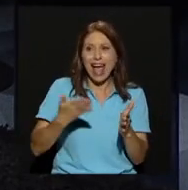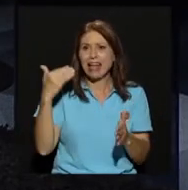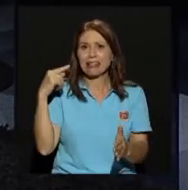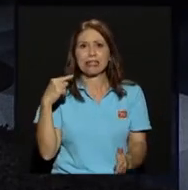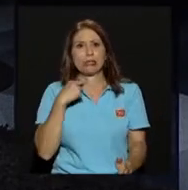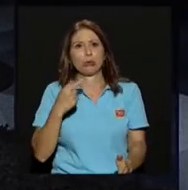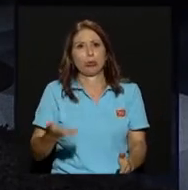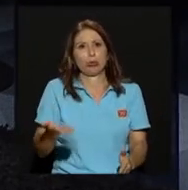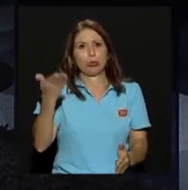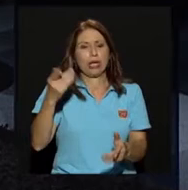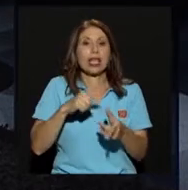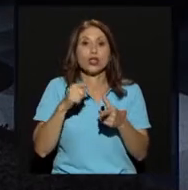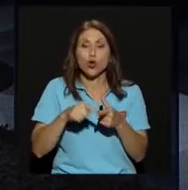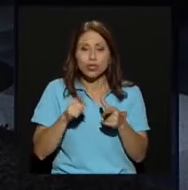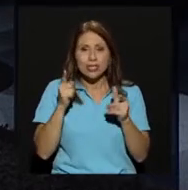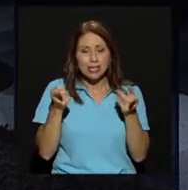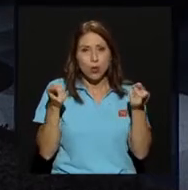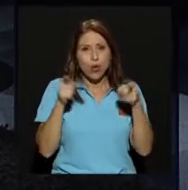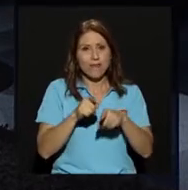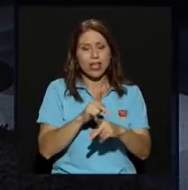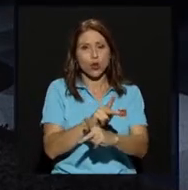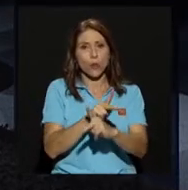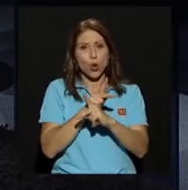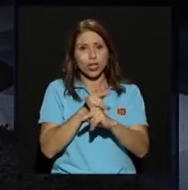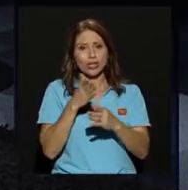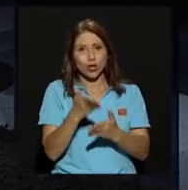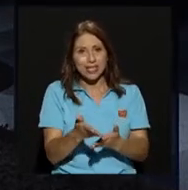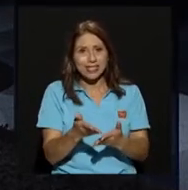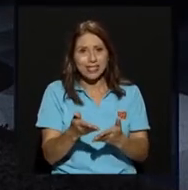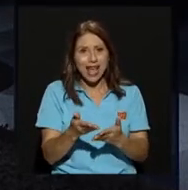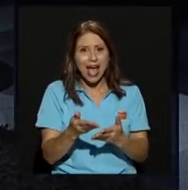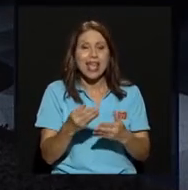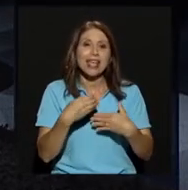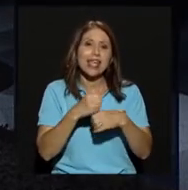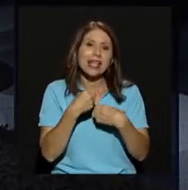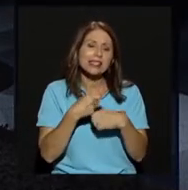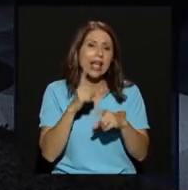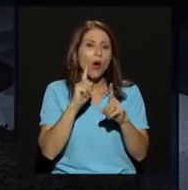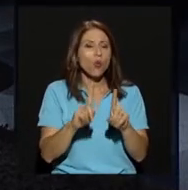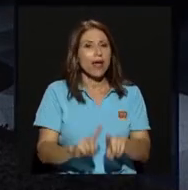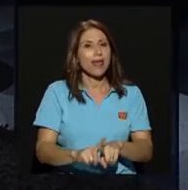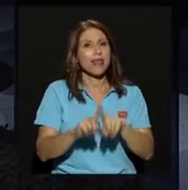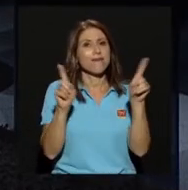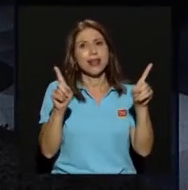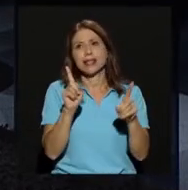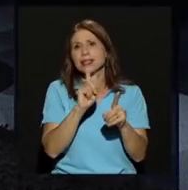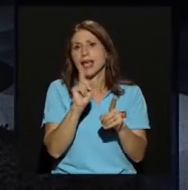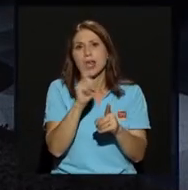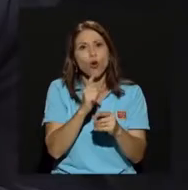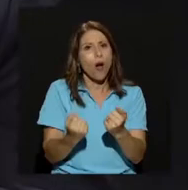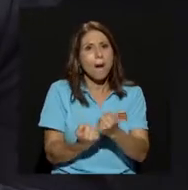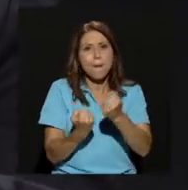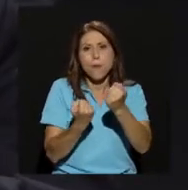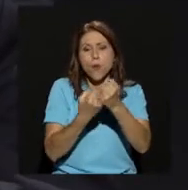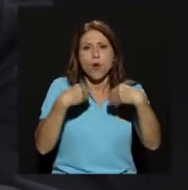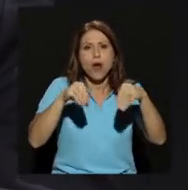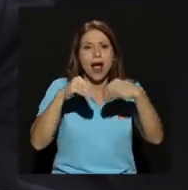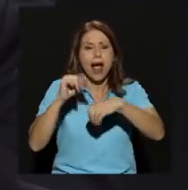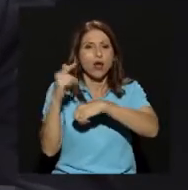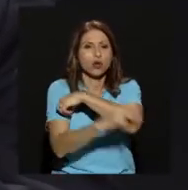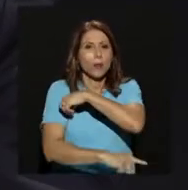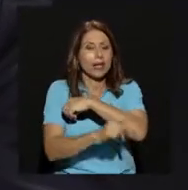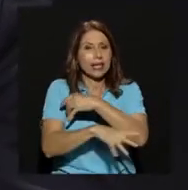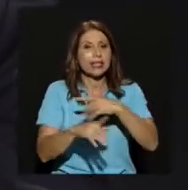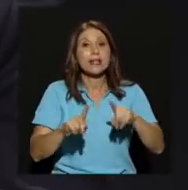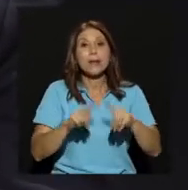proteccionista en protección y está ahí y producía un sesgo antiexportador muy grande pero también se